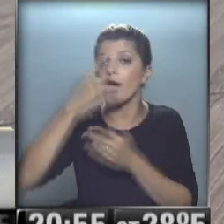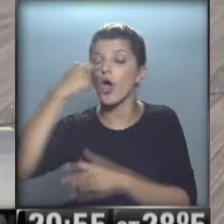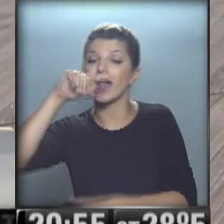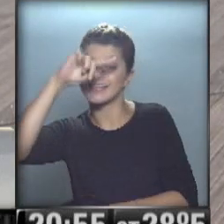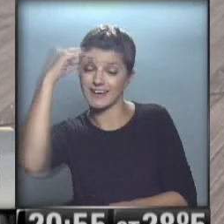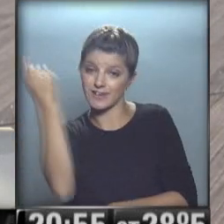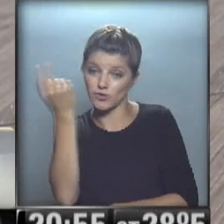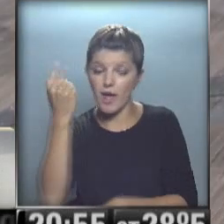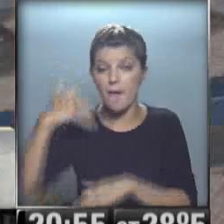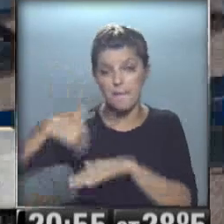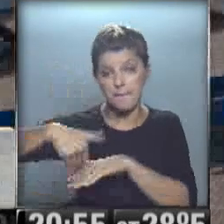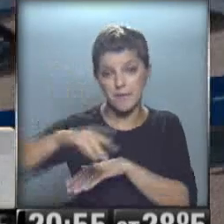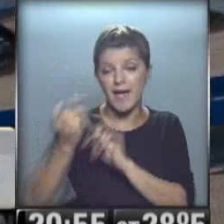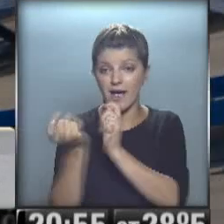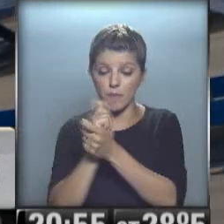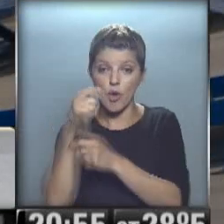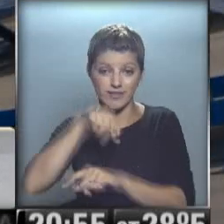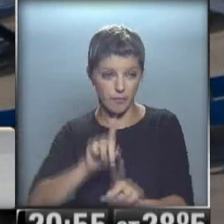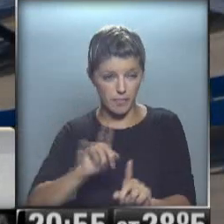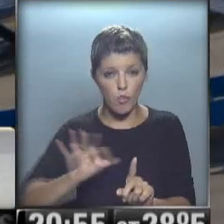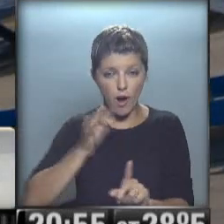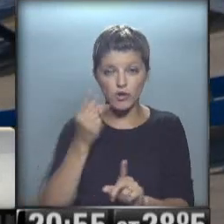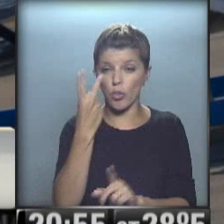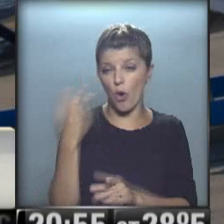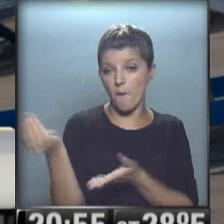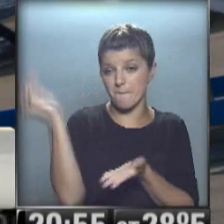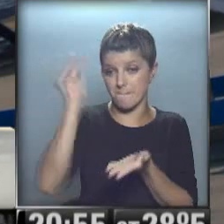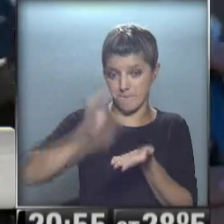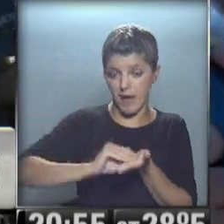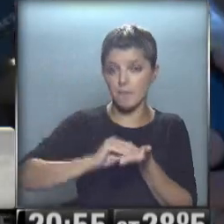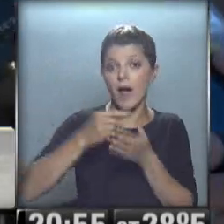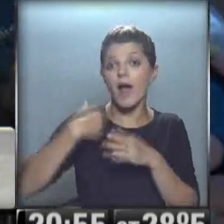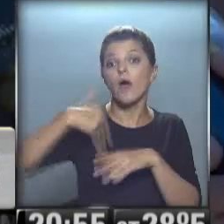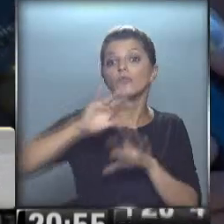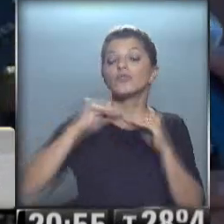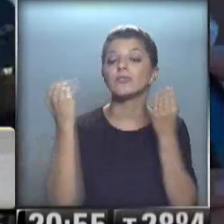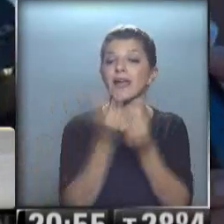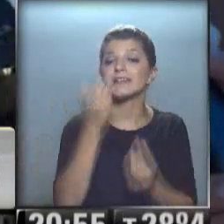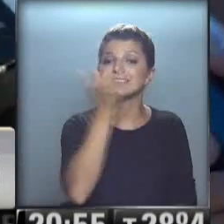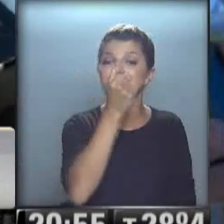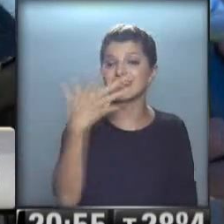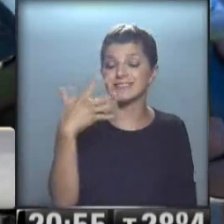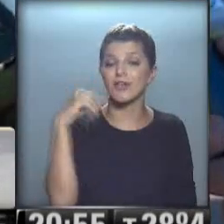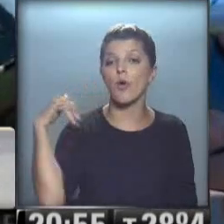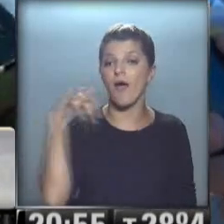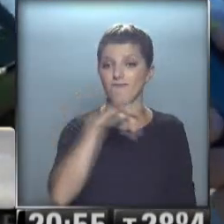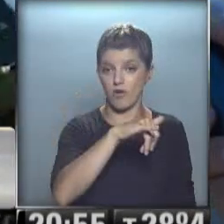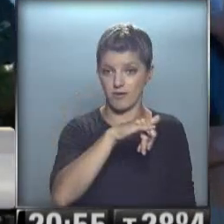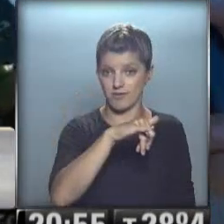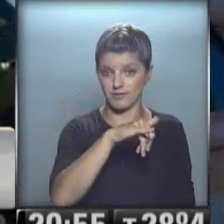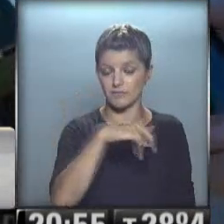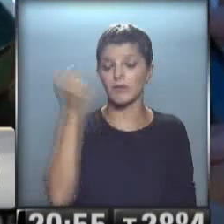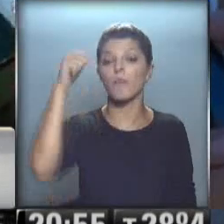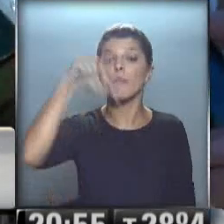renovación, este año tienen que entrar dos aviones más para llegar a los 65 aviones con los que pensamos terminar el año, habiendo arrancado